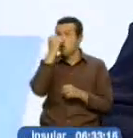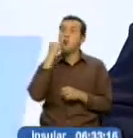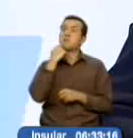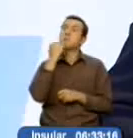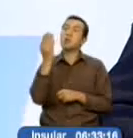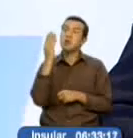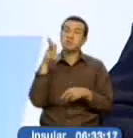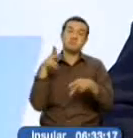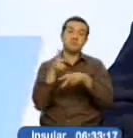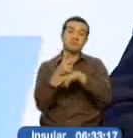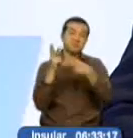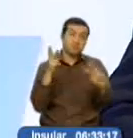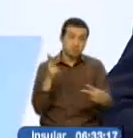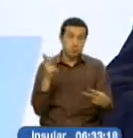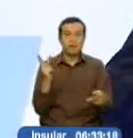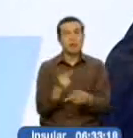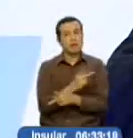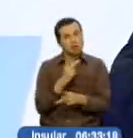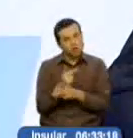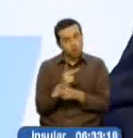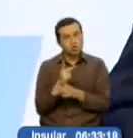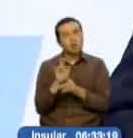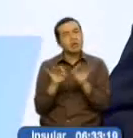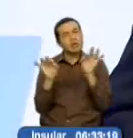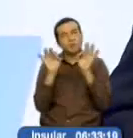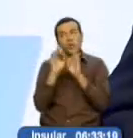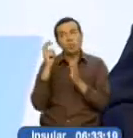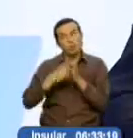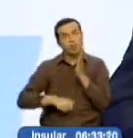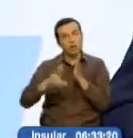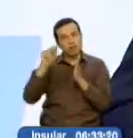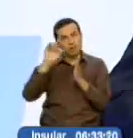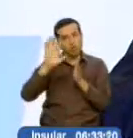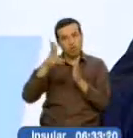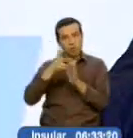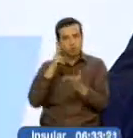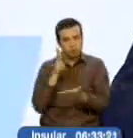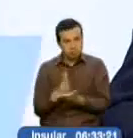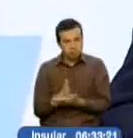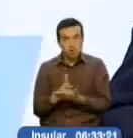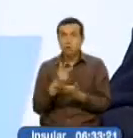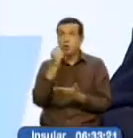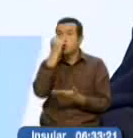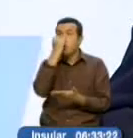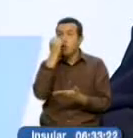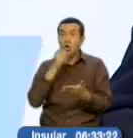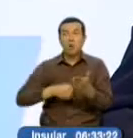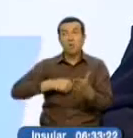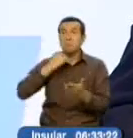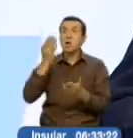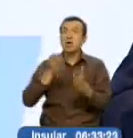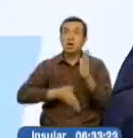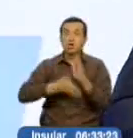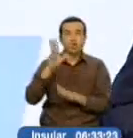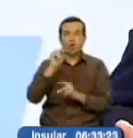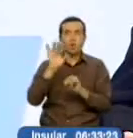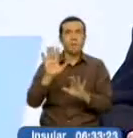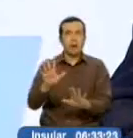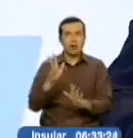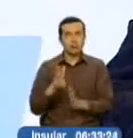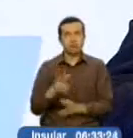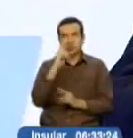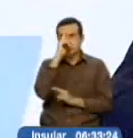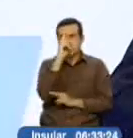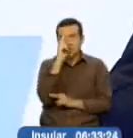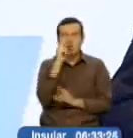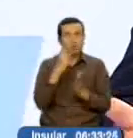creo que aceptaremos que lo ideal es no dejarse multar, que significa no pasarse el semáforo en rojo. Es exactamente igual. Puede